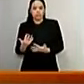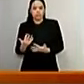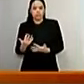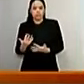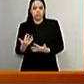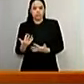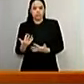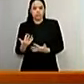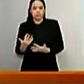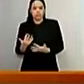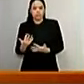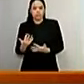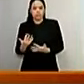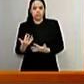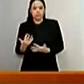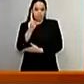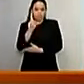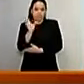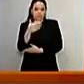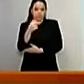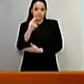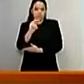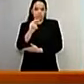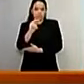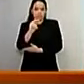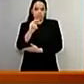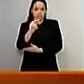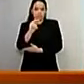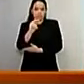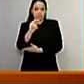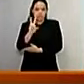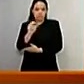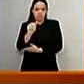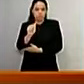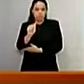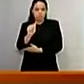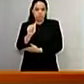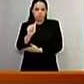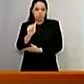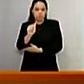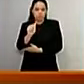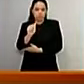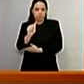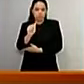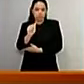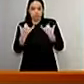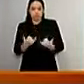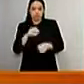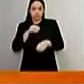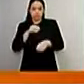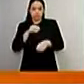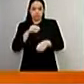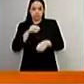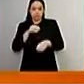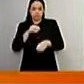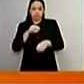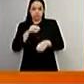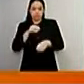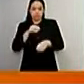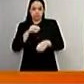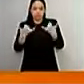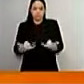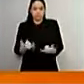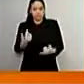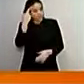Ciudad Nueva en San Pedro Sula. Repito, Ciudad Nueva en San Pedro Sula. Comienza a enviar tus mensajes ya.